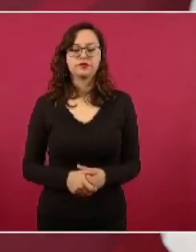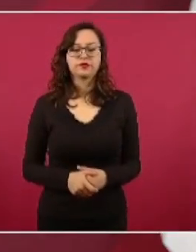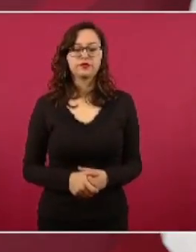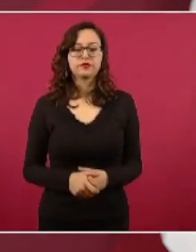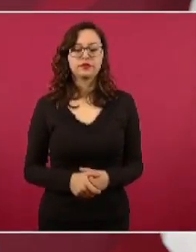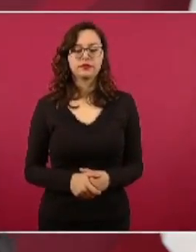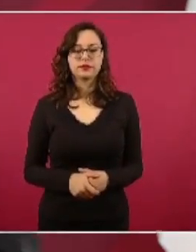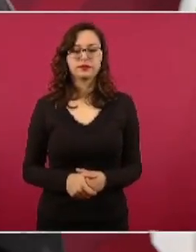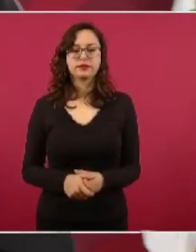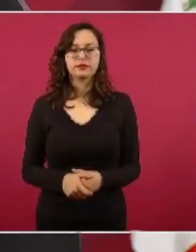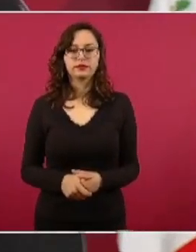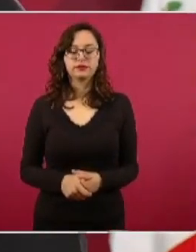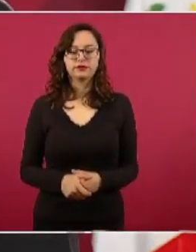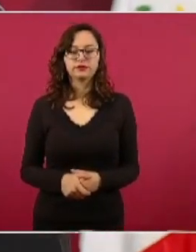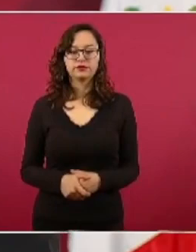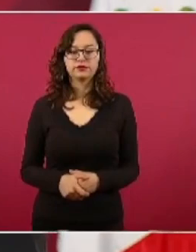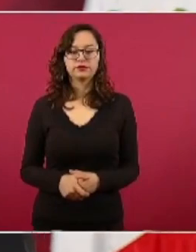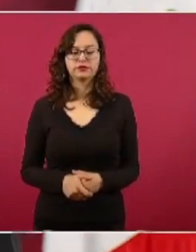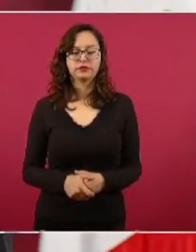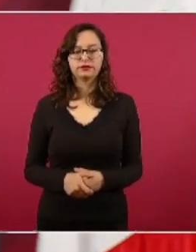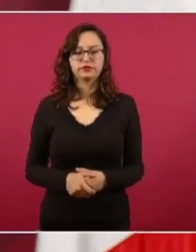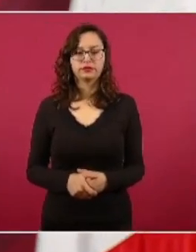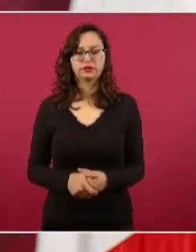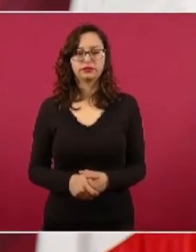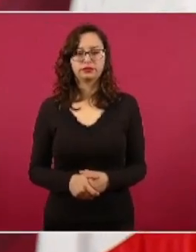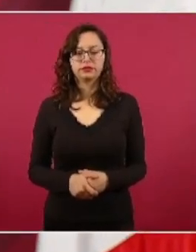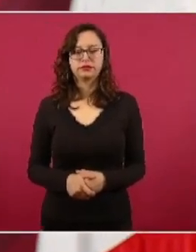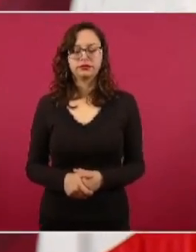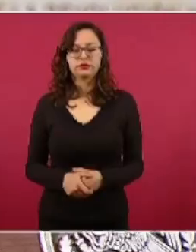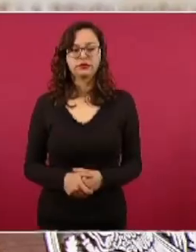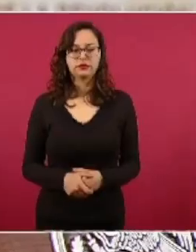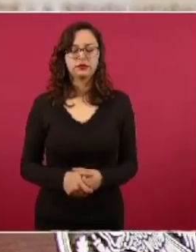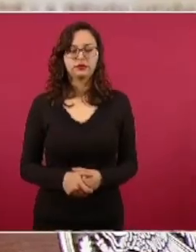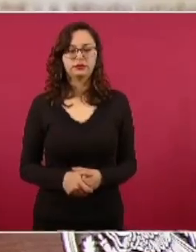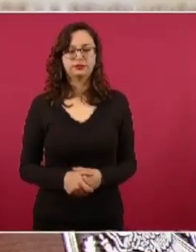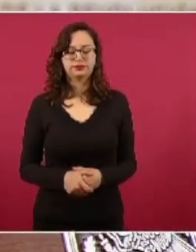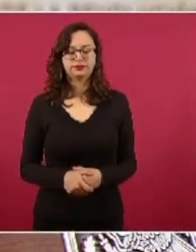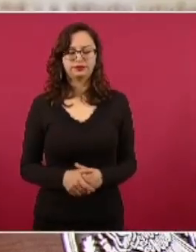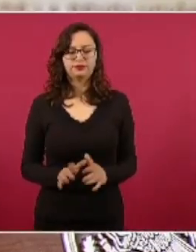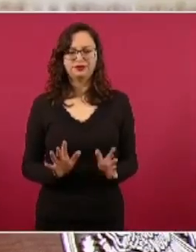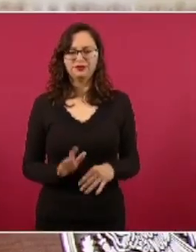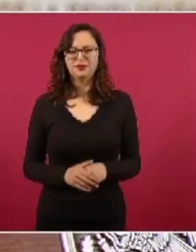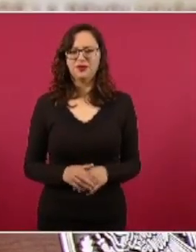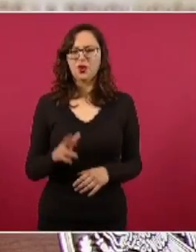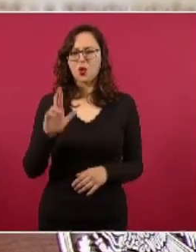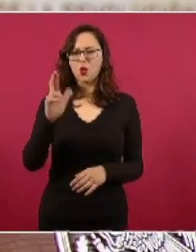Un día sería bueno que se organizara